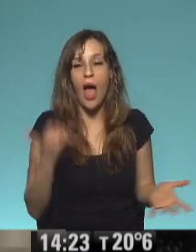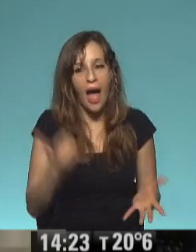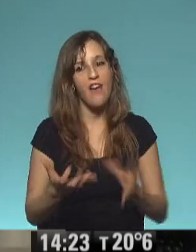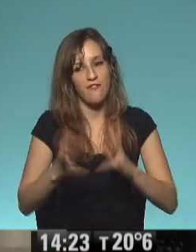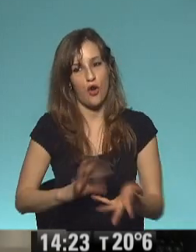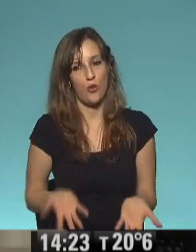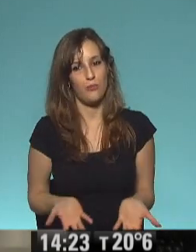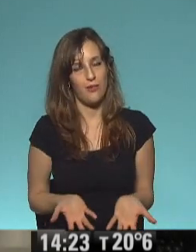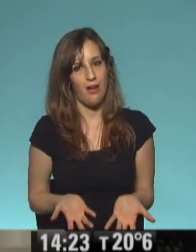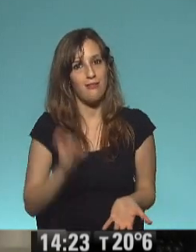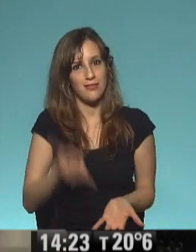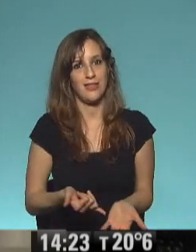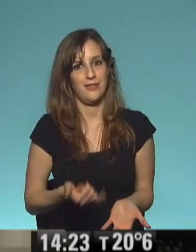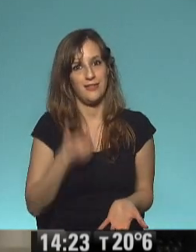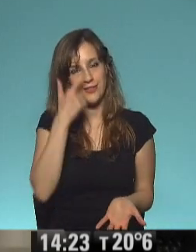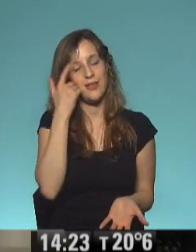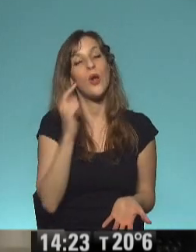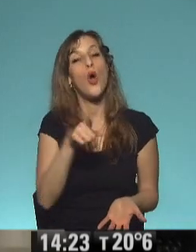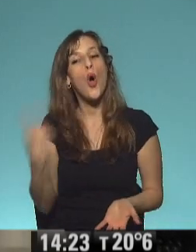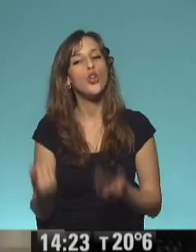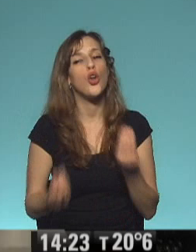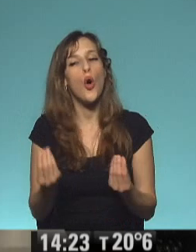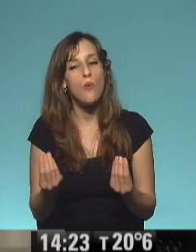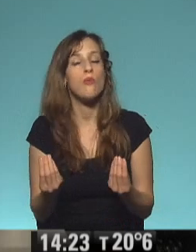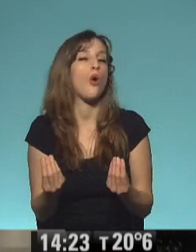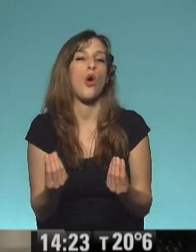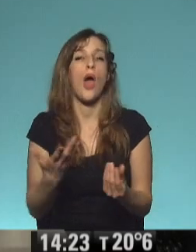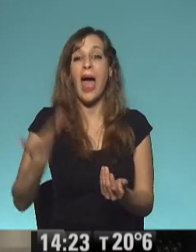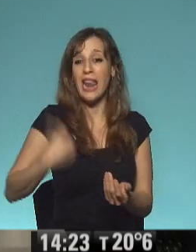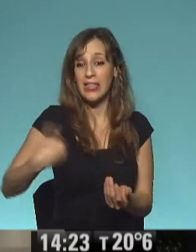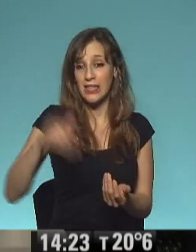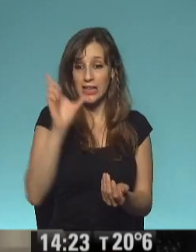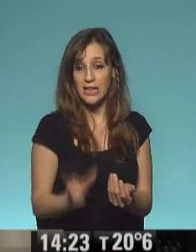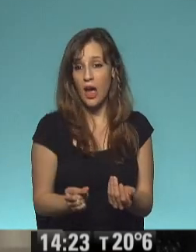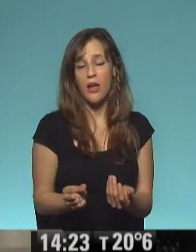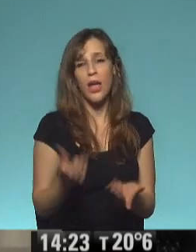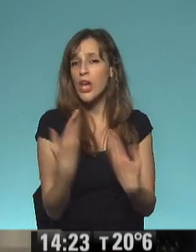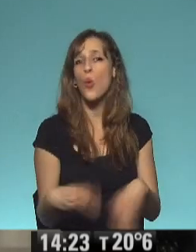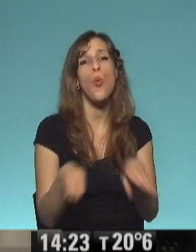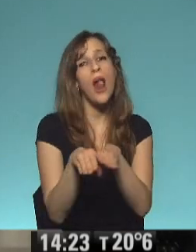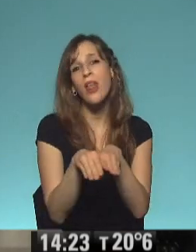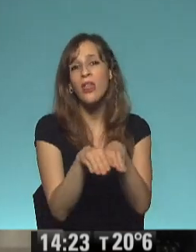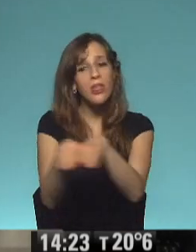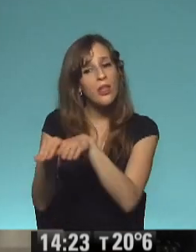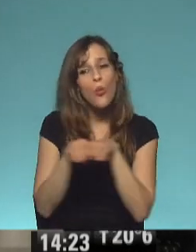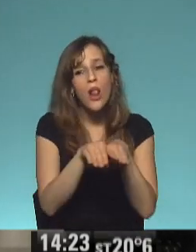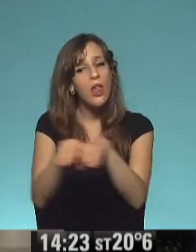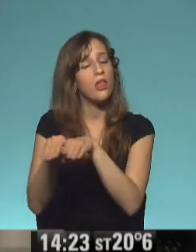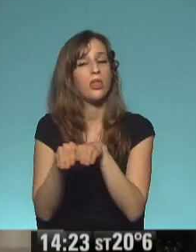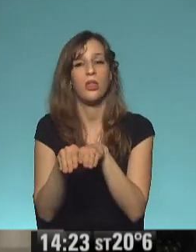forma. Y la otra forma es dándole más igualdad a la Argentina, que es darle más igualdad y más oportunidades a todos los